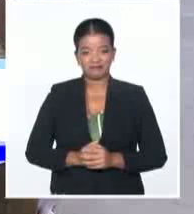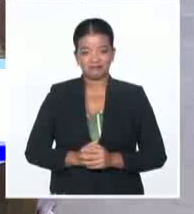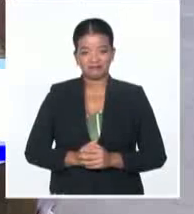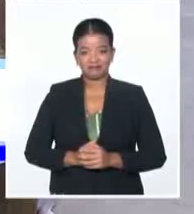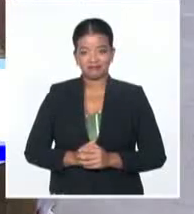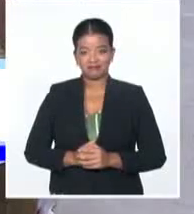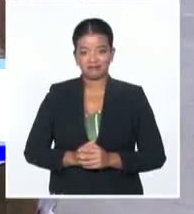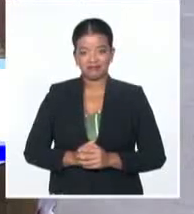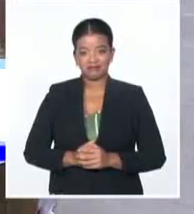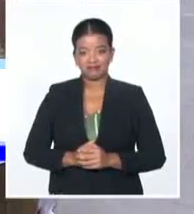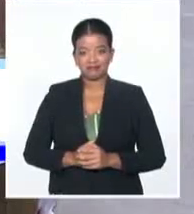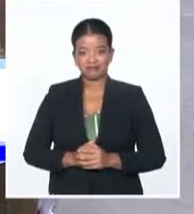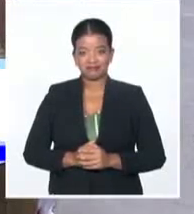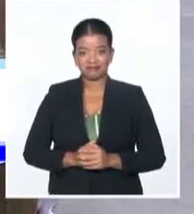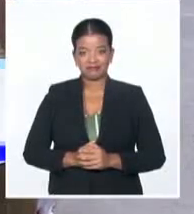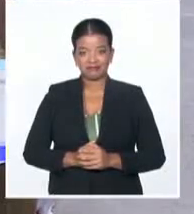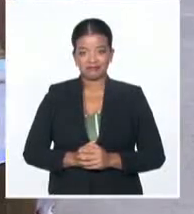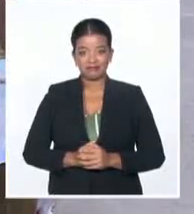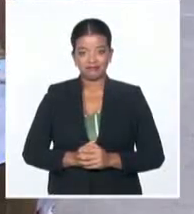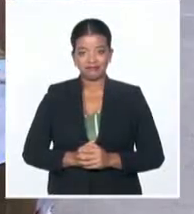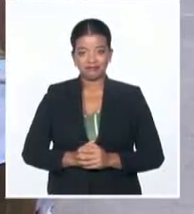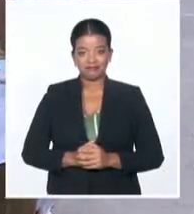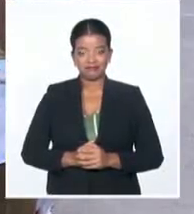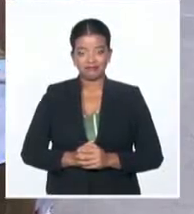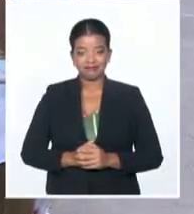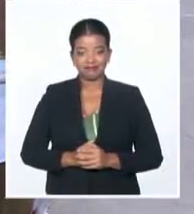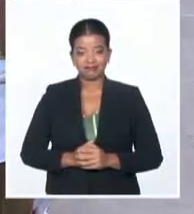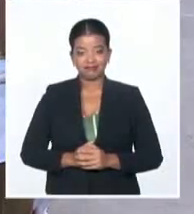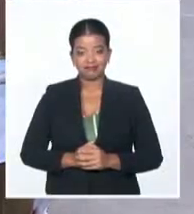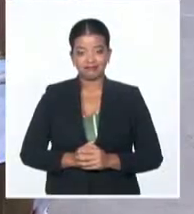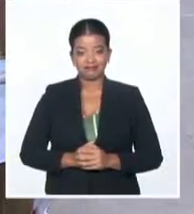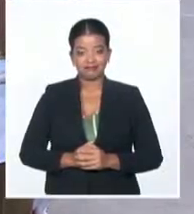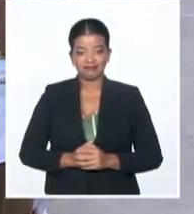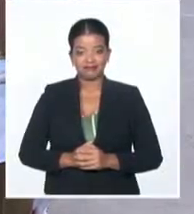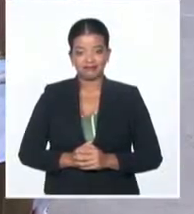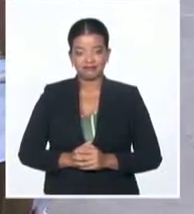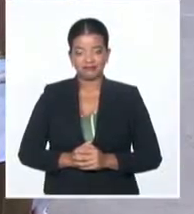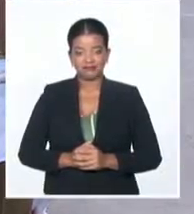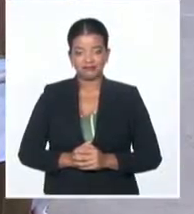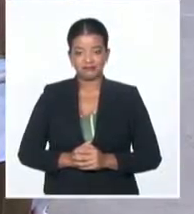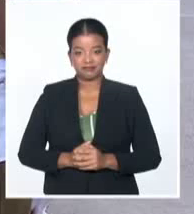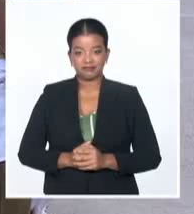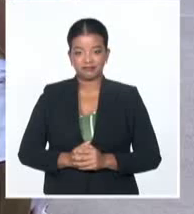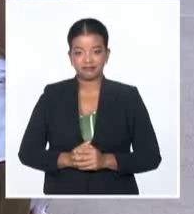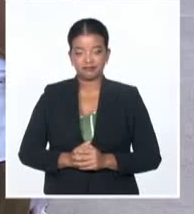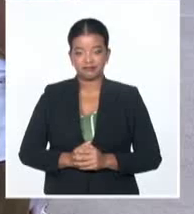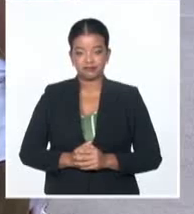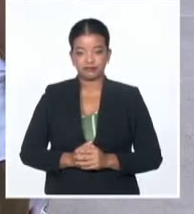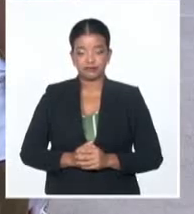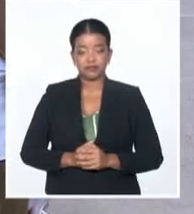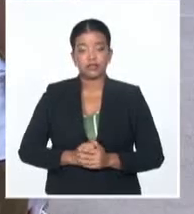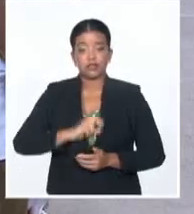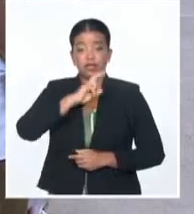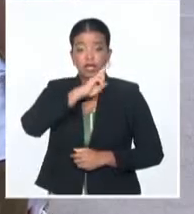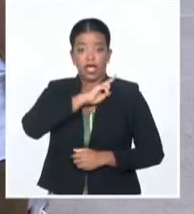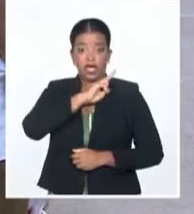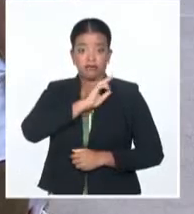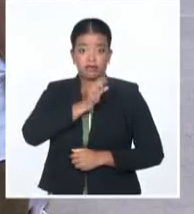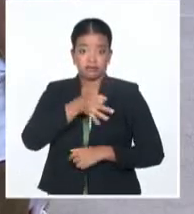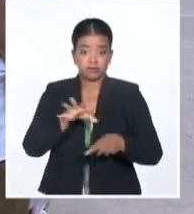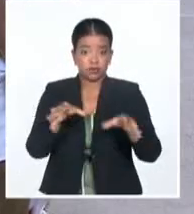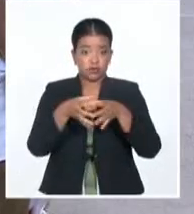honor al mayor general Máximo Gómez Báez, general en jefe del Ejército